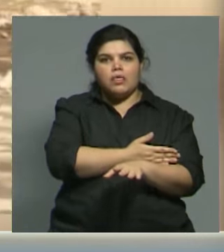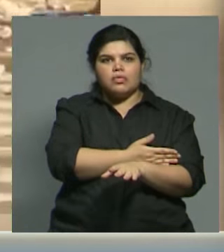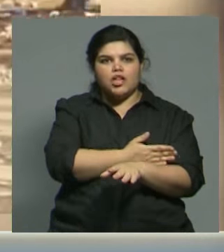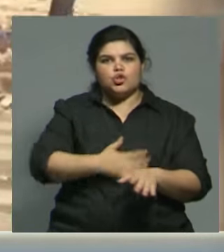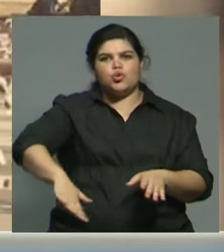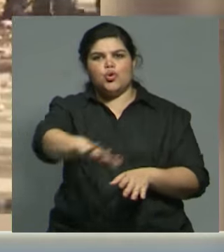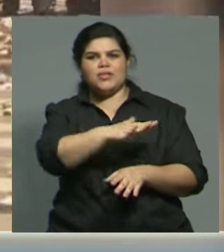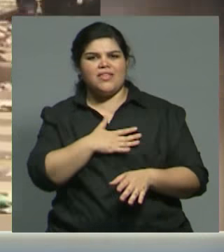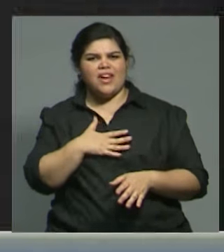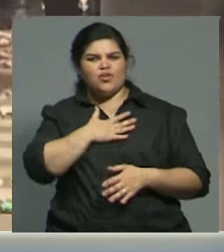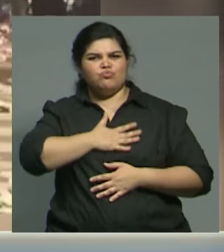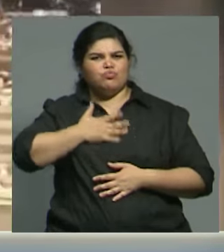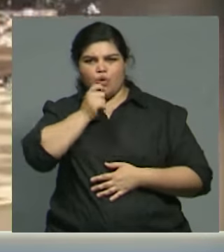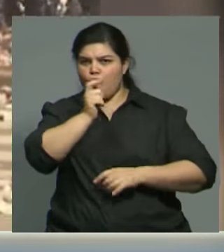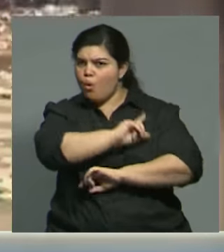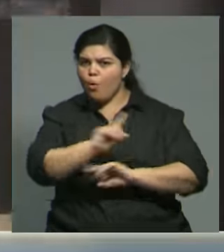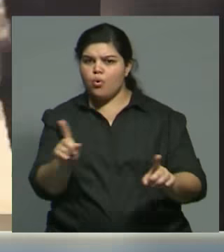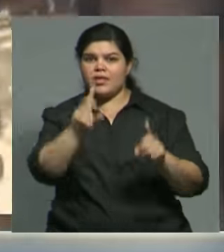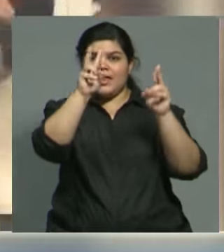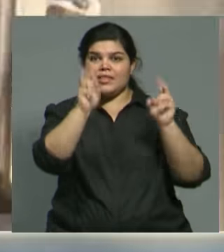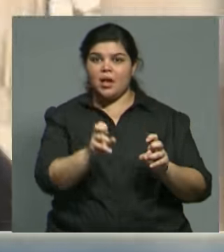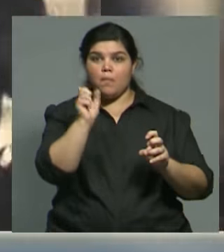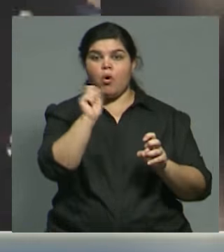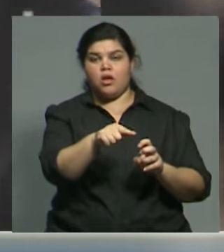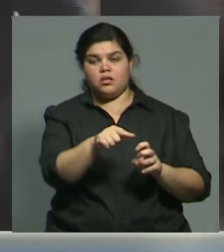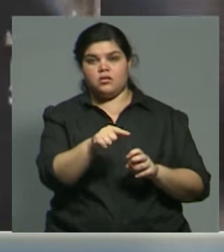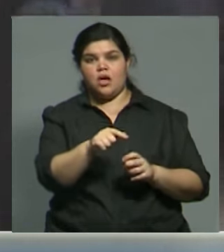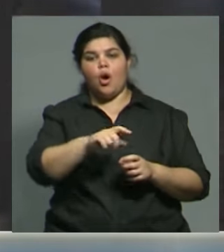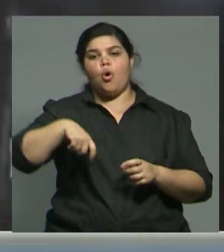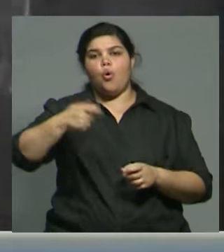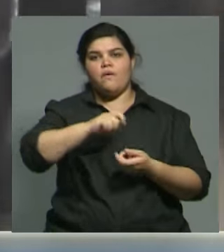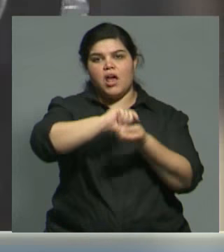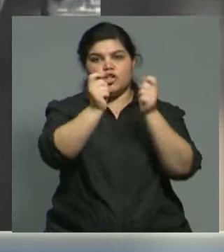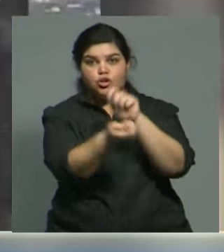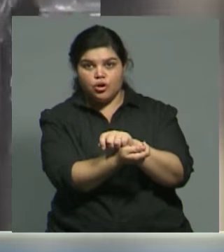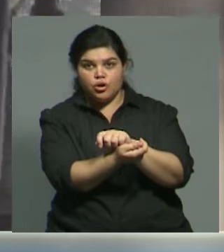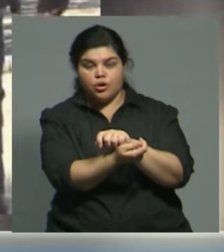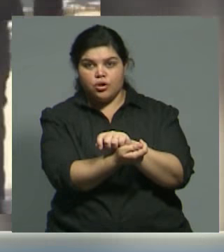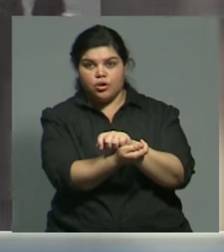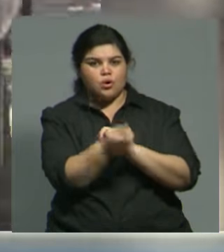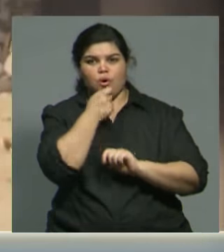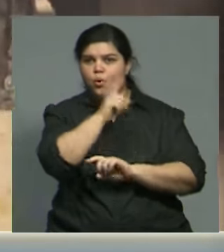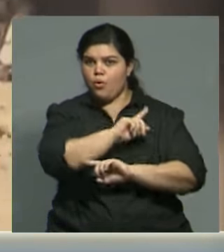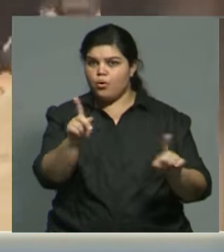muy grande respecto a la reforma de las jubilaciones, sino que